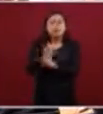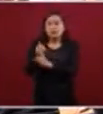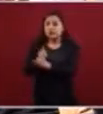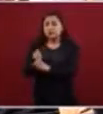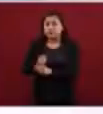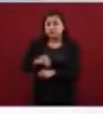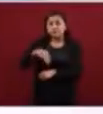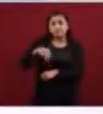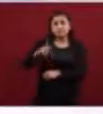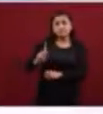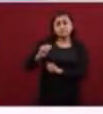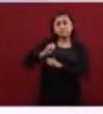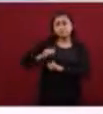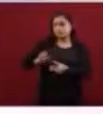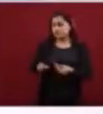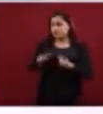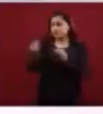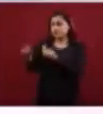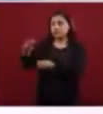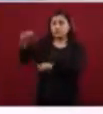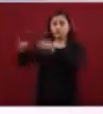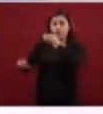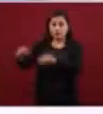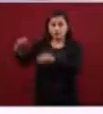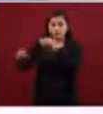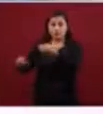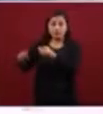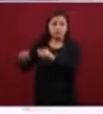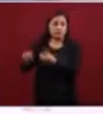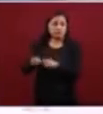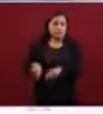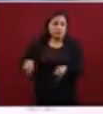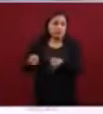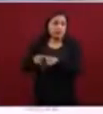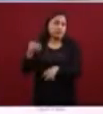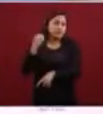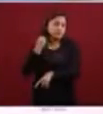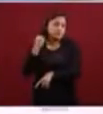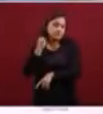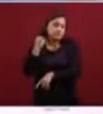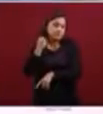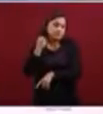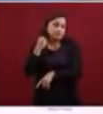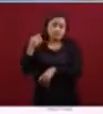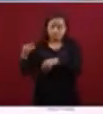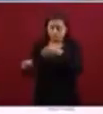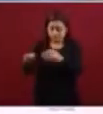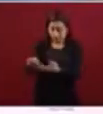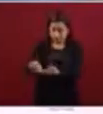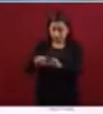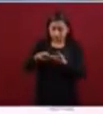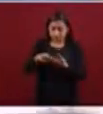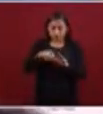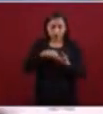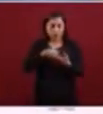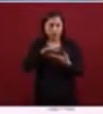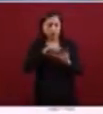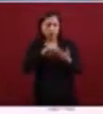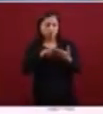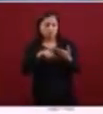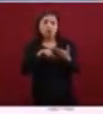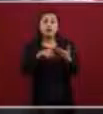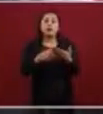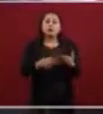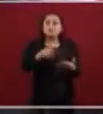defensa de descargo va a llevar aquí, va a ver precisamente el expediente, lo va a estudiar y va a ver ahí lagunas